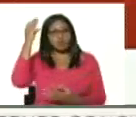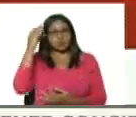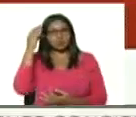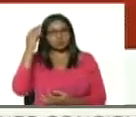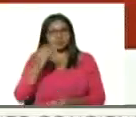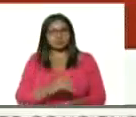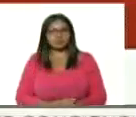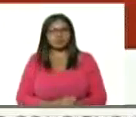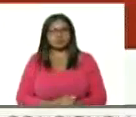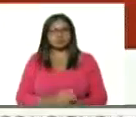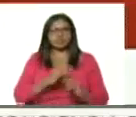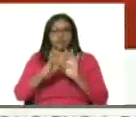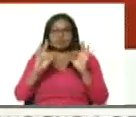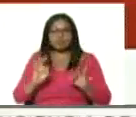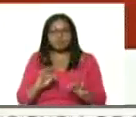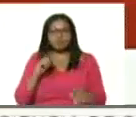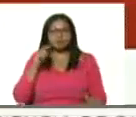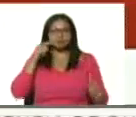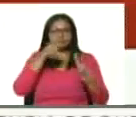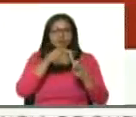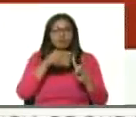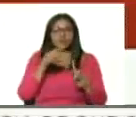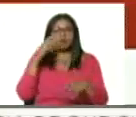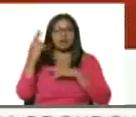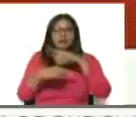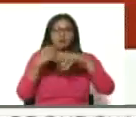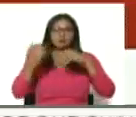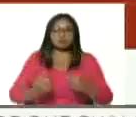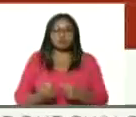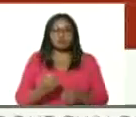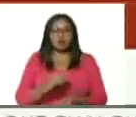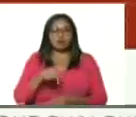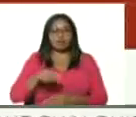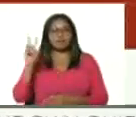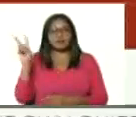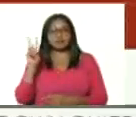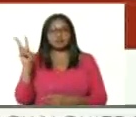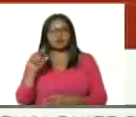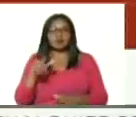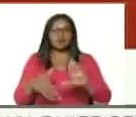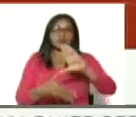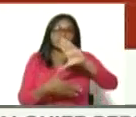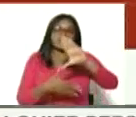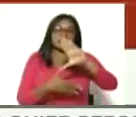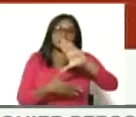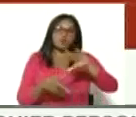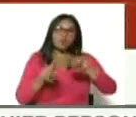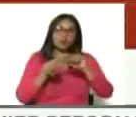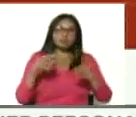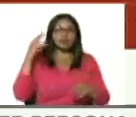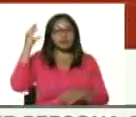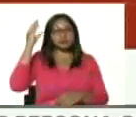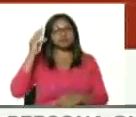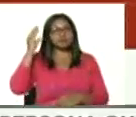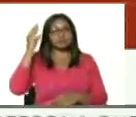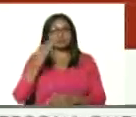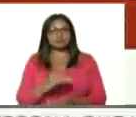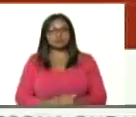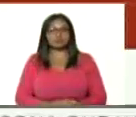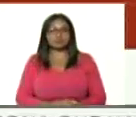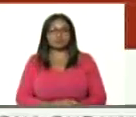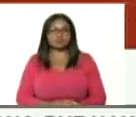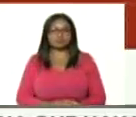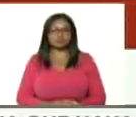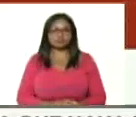así, miren, la clave de la revolución en Venezuela, en América Latina y en el mundo es la conciencia.